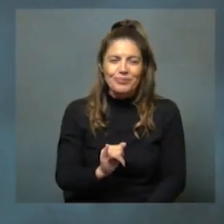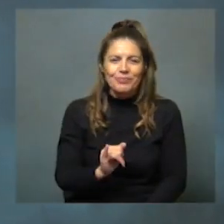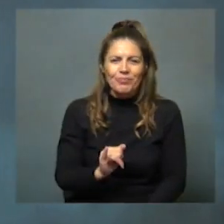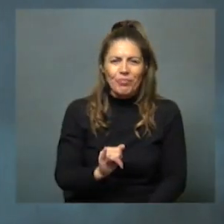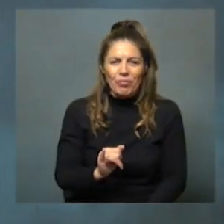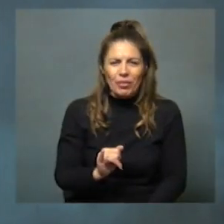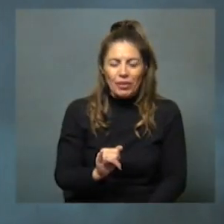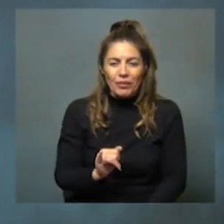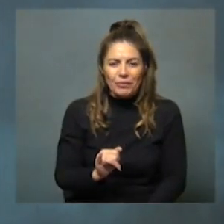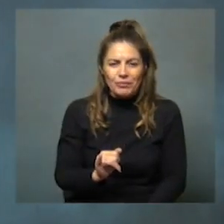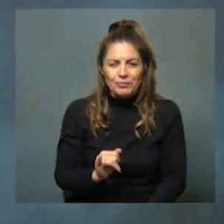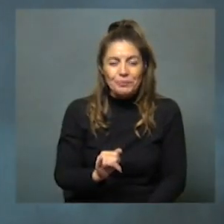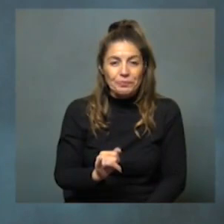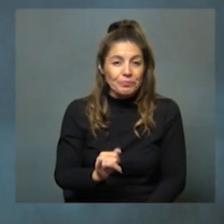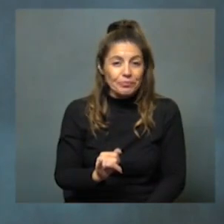Y